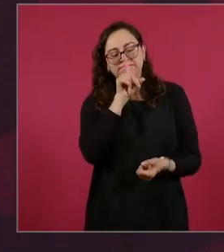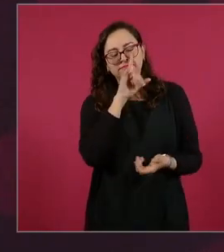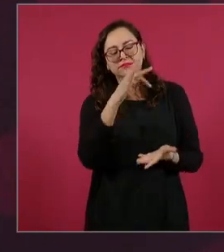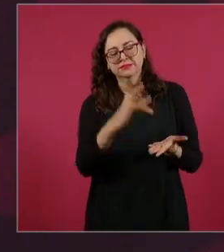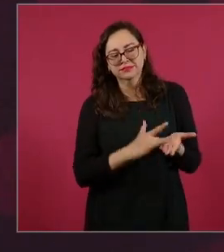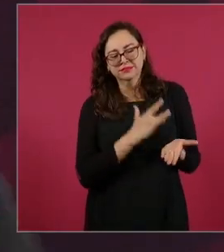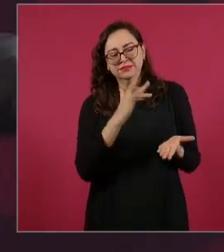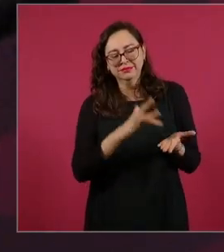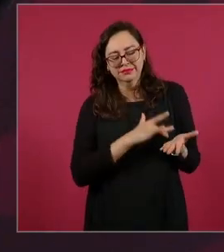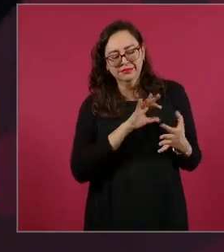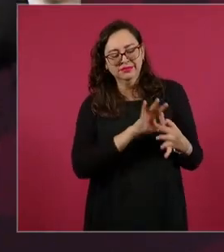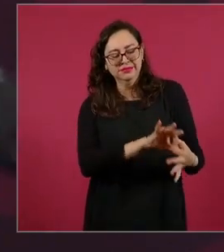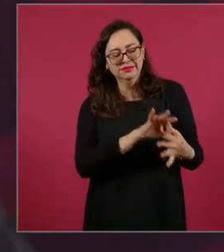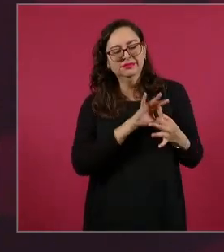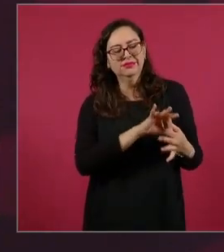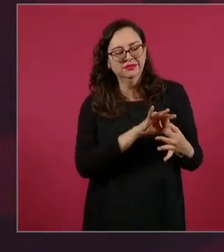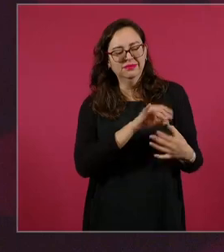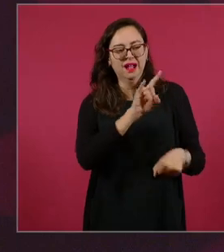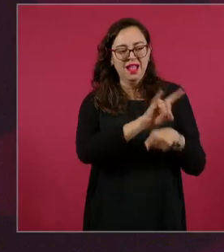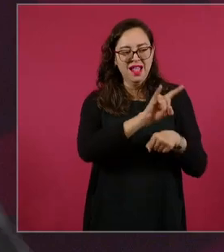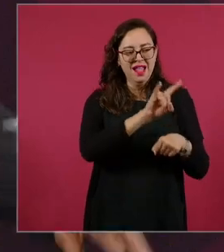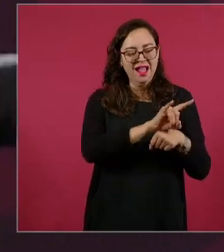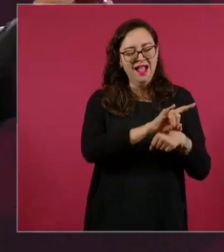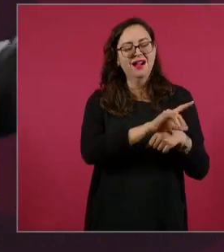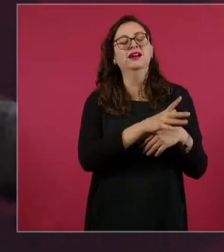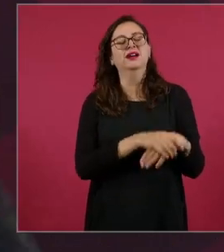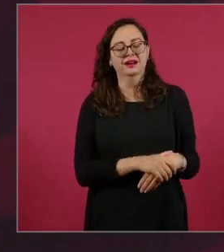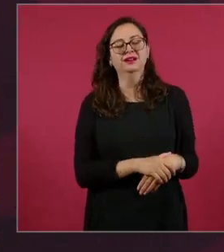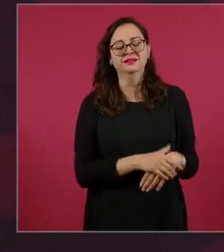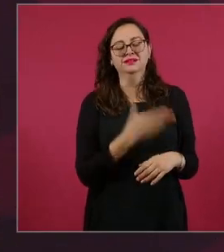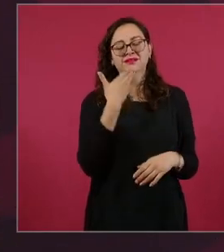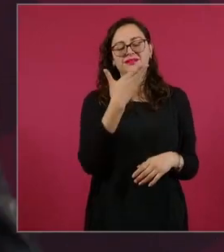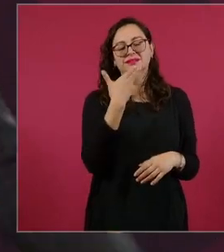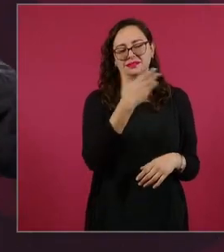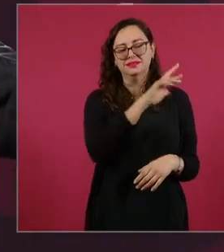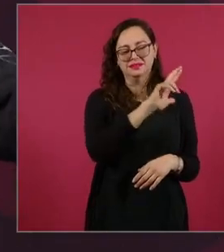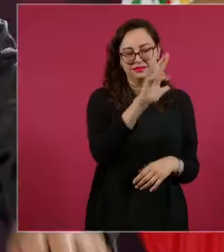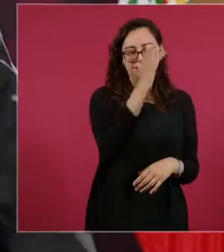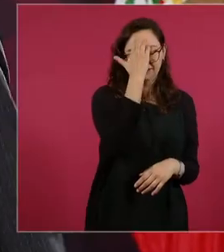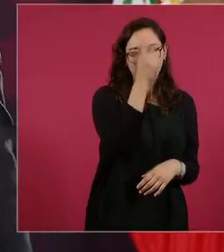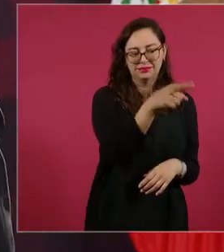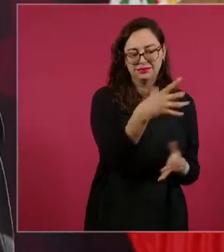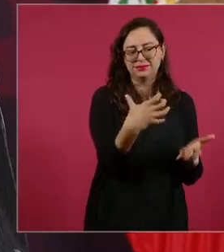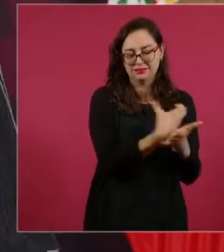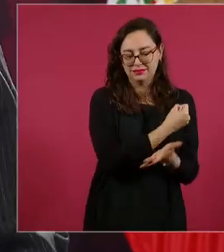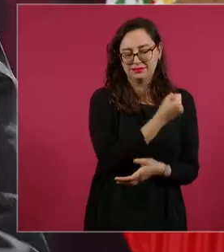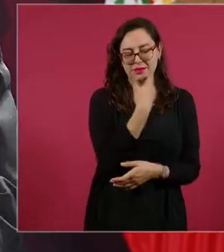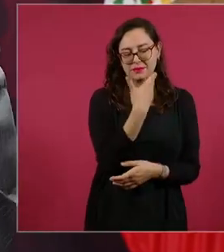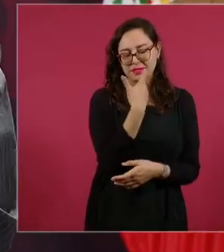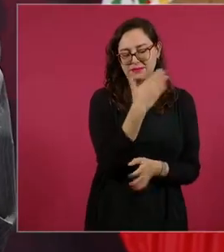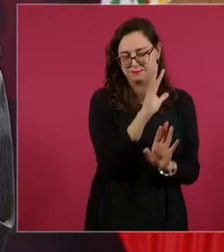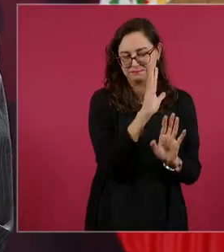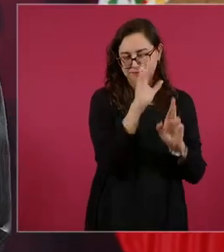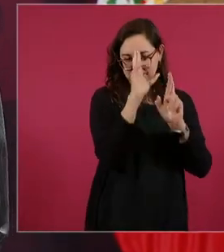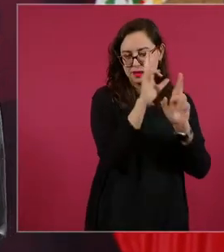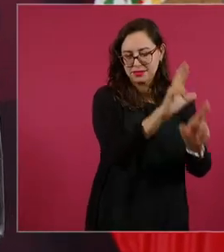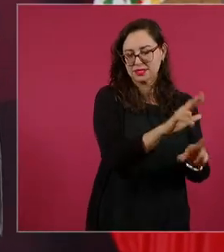de acá te aprieto porque tú este